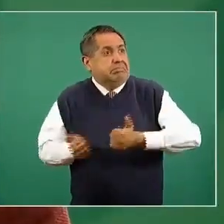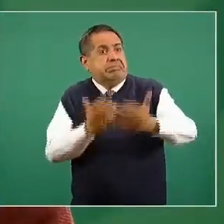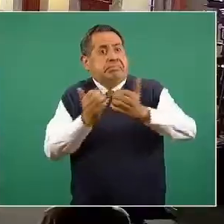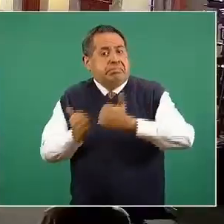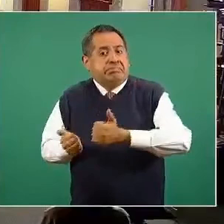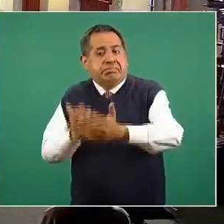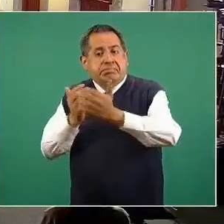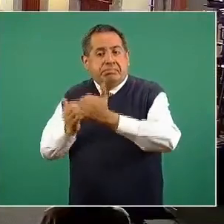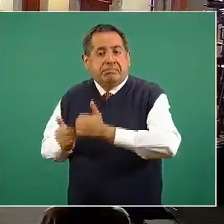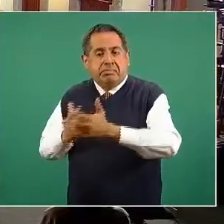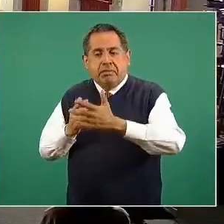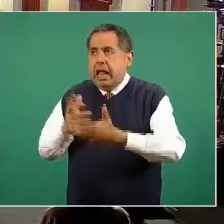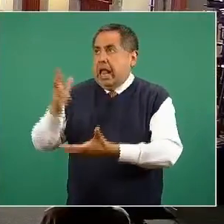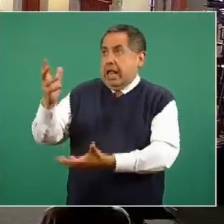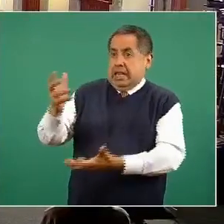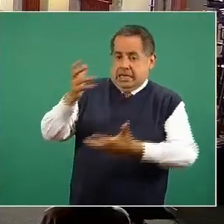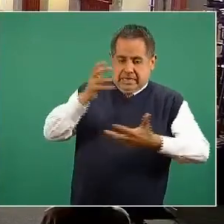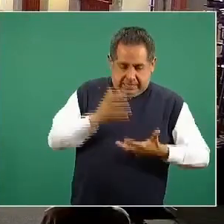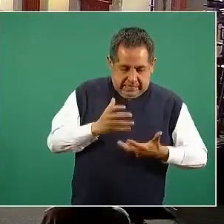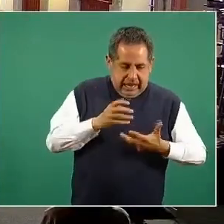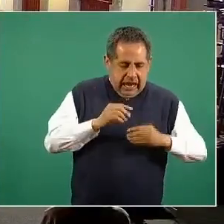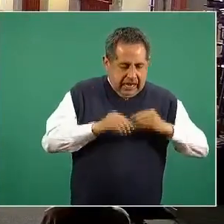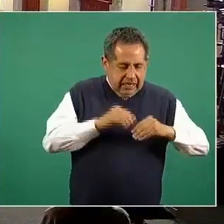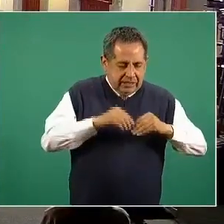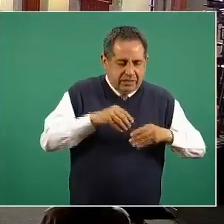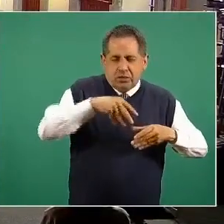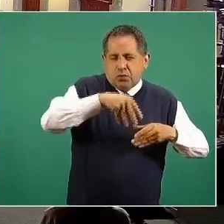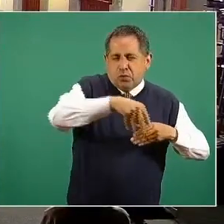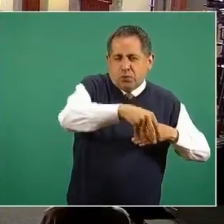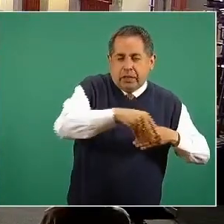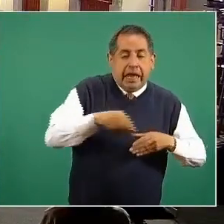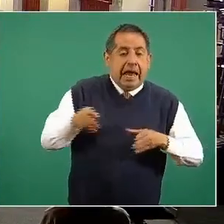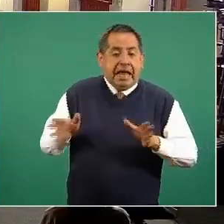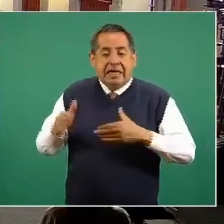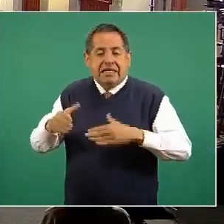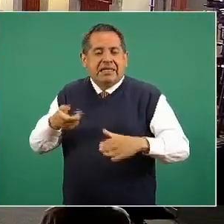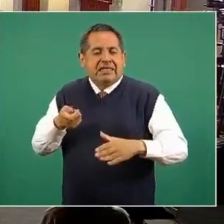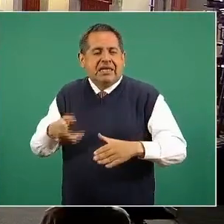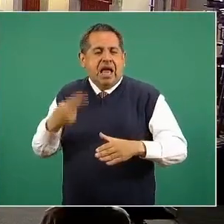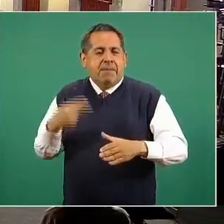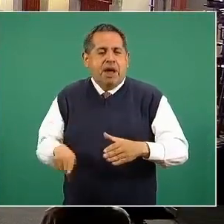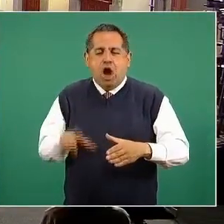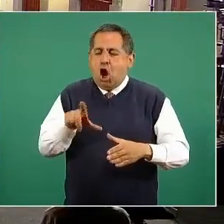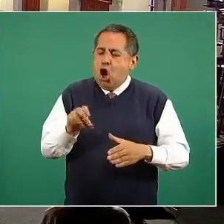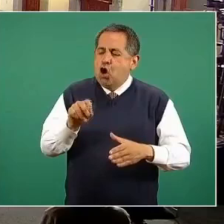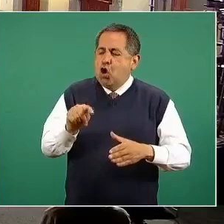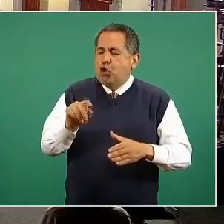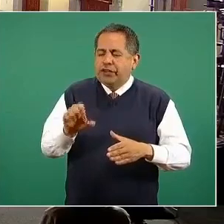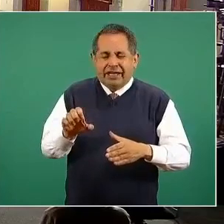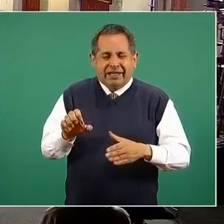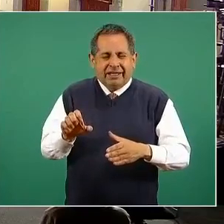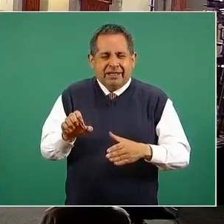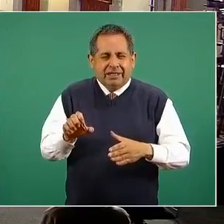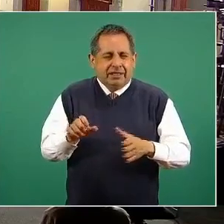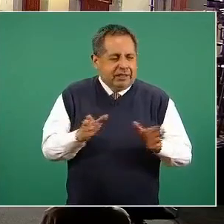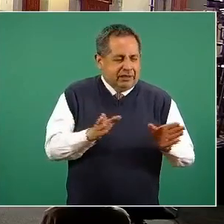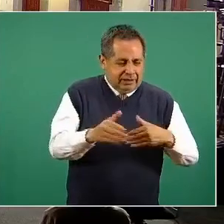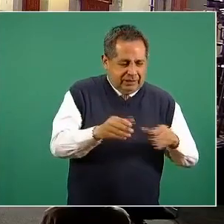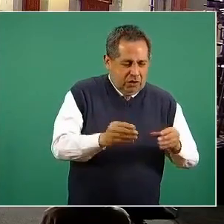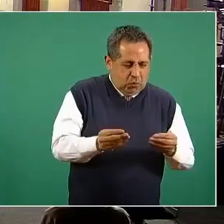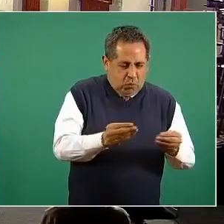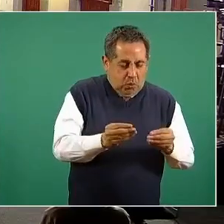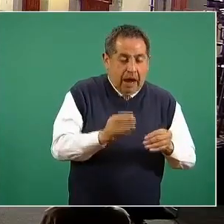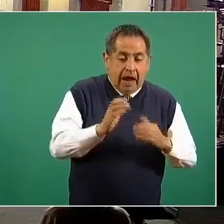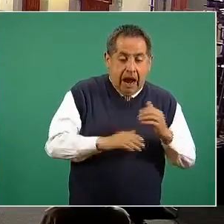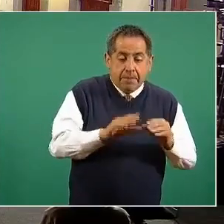ciclos conforma un lote. Lote es la unidad técnica con la que se puede reconocer un ciclo de producción. Se